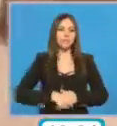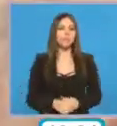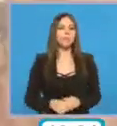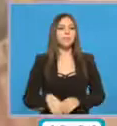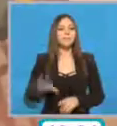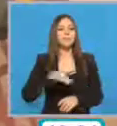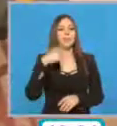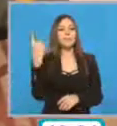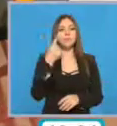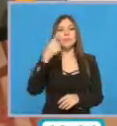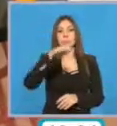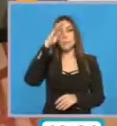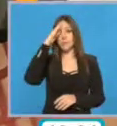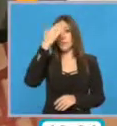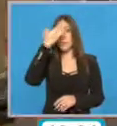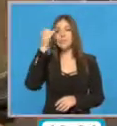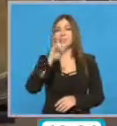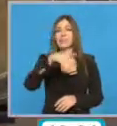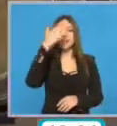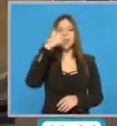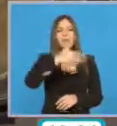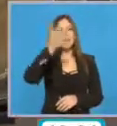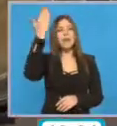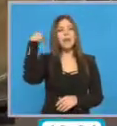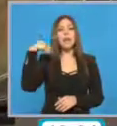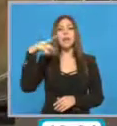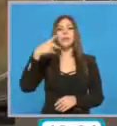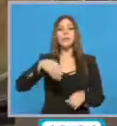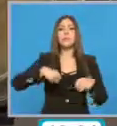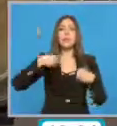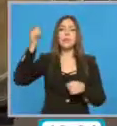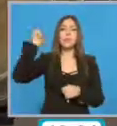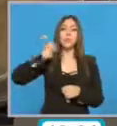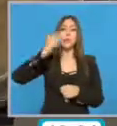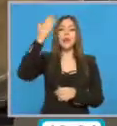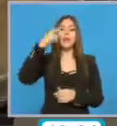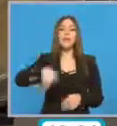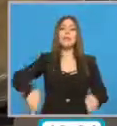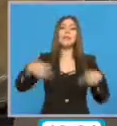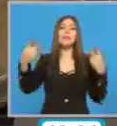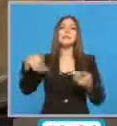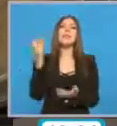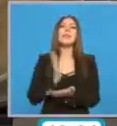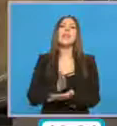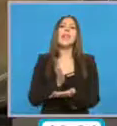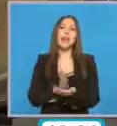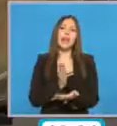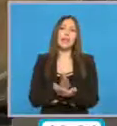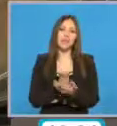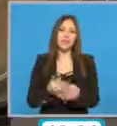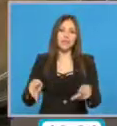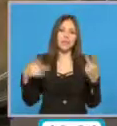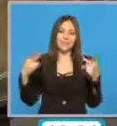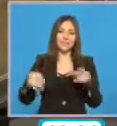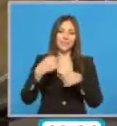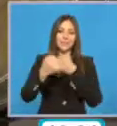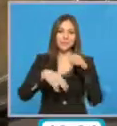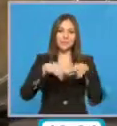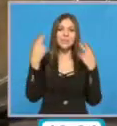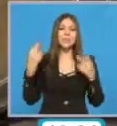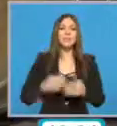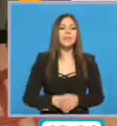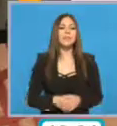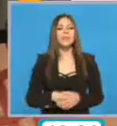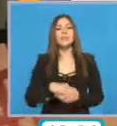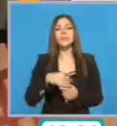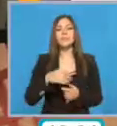pensabas que no sabía, pero Ah. yo fui taquera en mi otra vida. Ya vi, En esta compañera. soy cliente, ya nada más me los como. Esa Todo el técnica. mundo